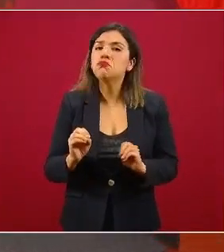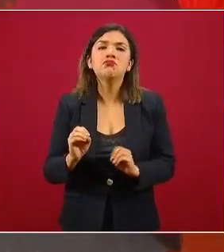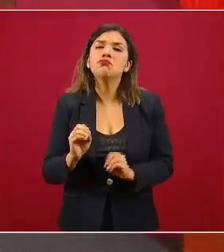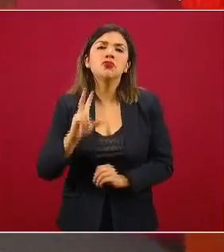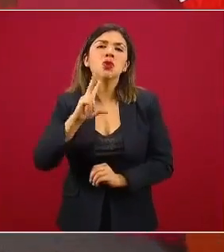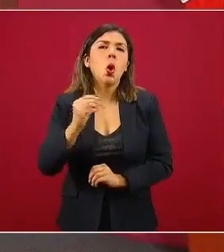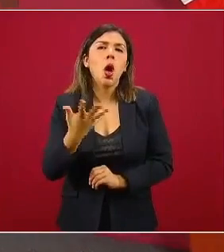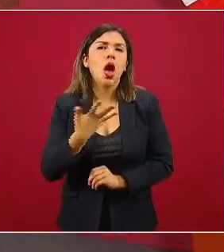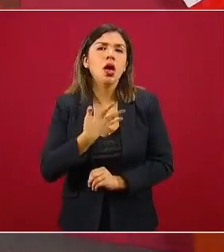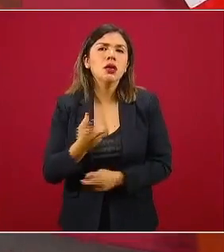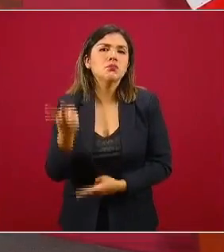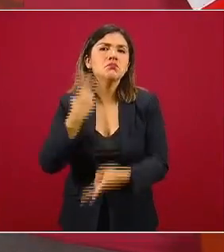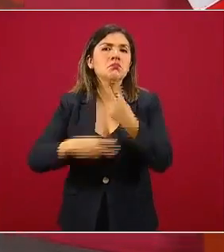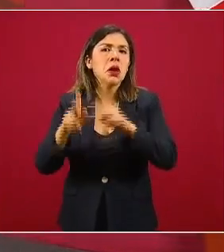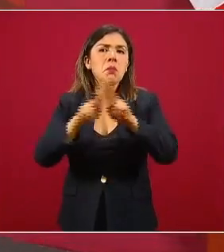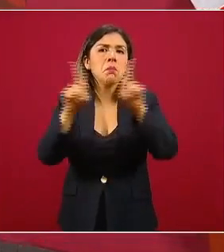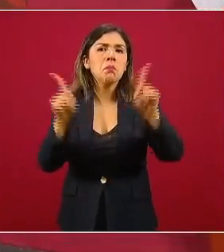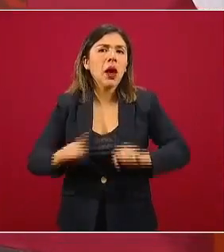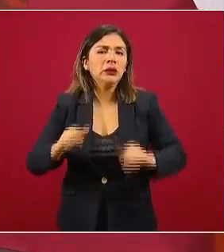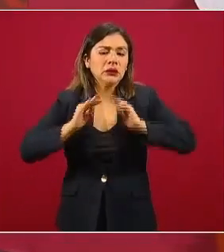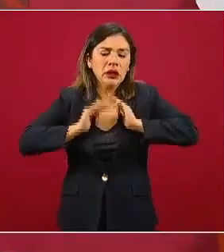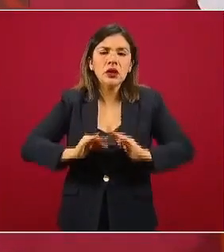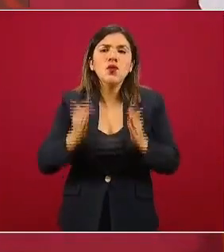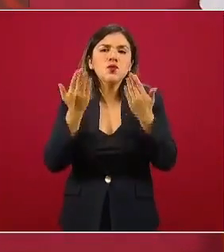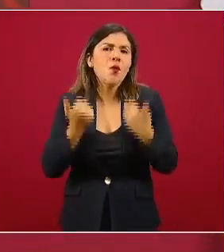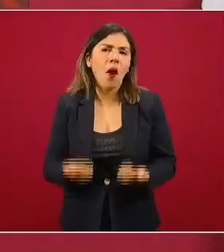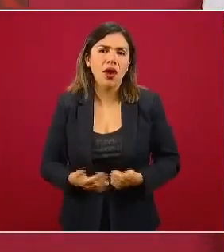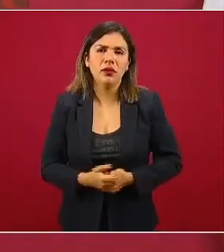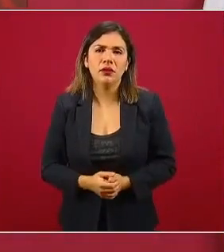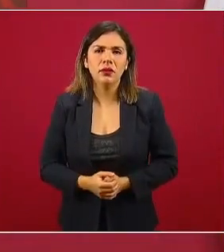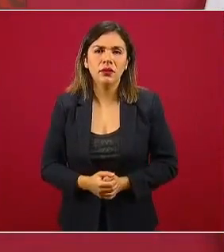consigue la paz y la tranquilidad.